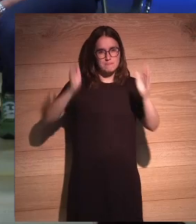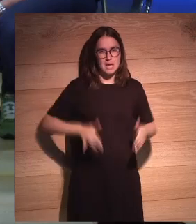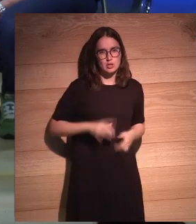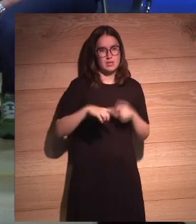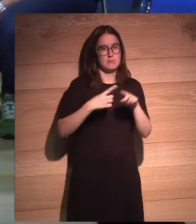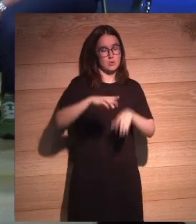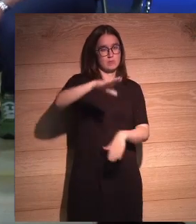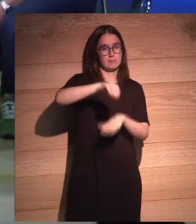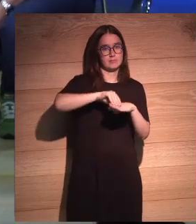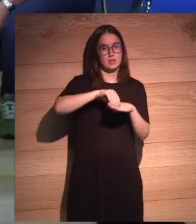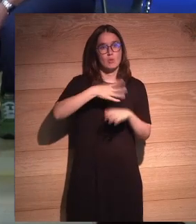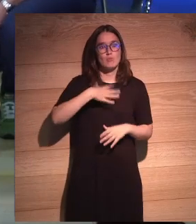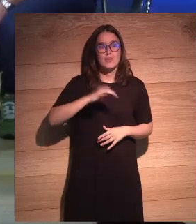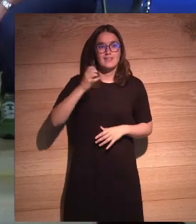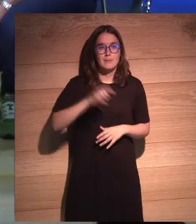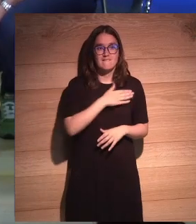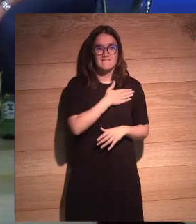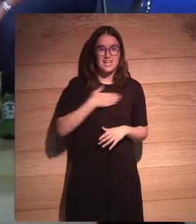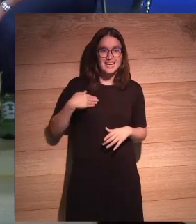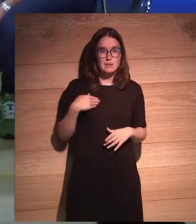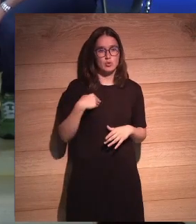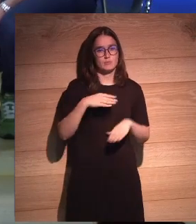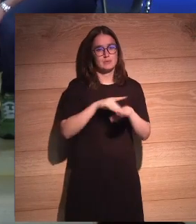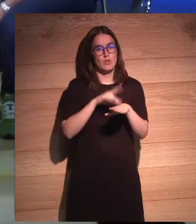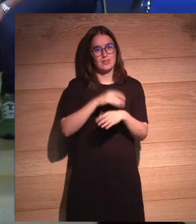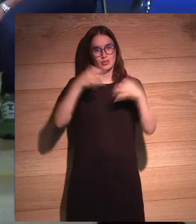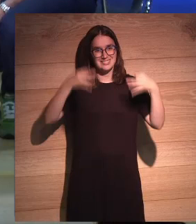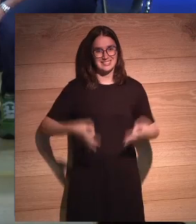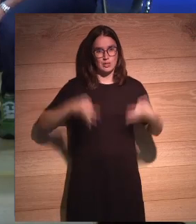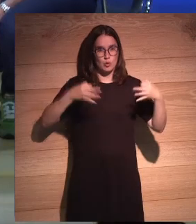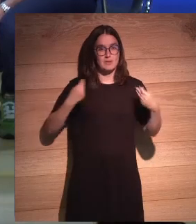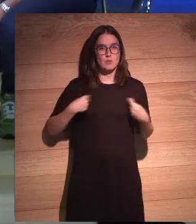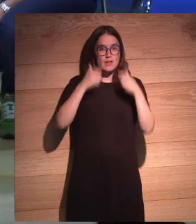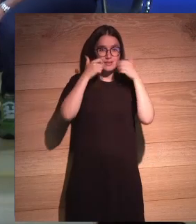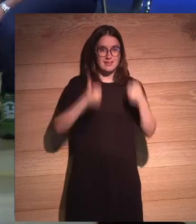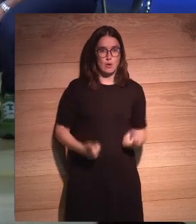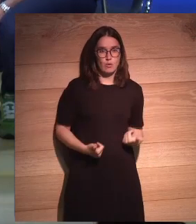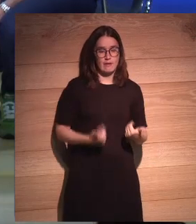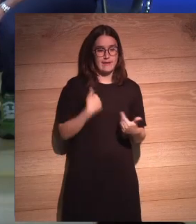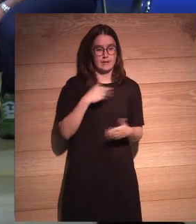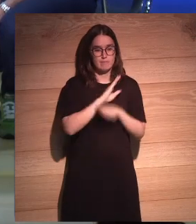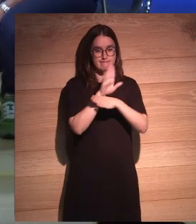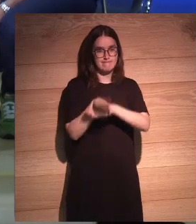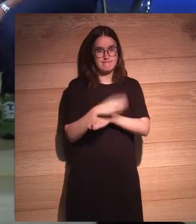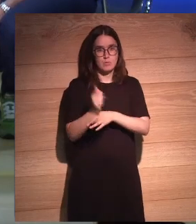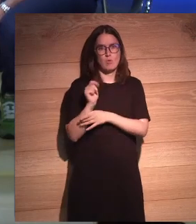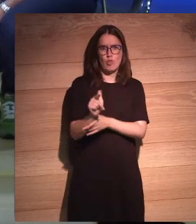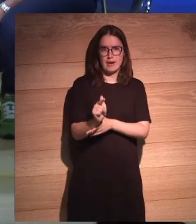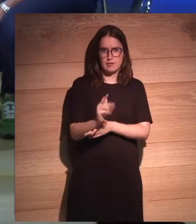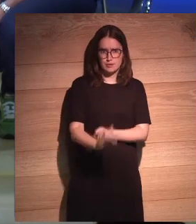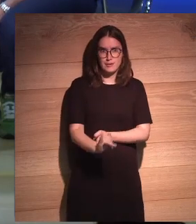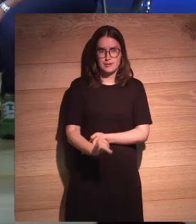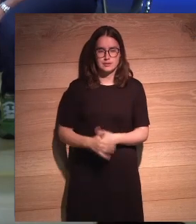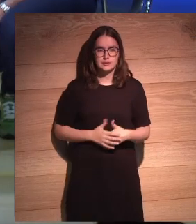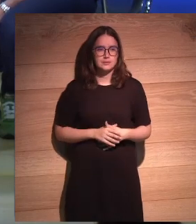los recojan probablemente también queremos que sean datos seguros, como son los datos de salud, que alguien los custodie y que tengamos un derecho claro